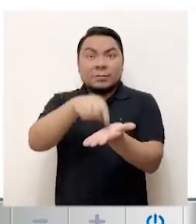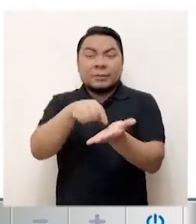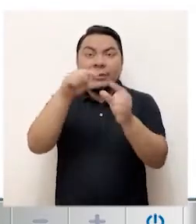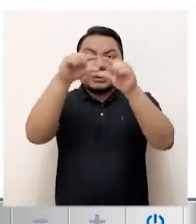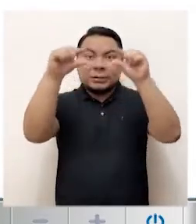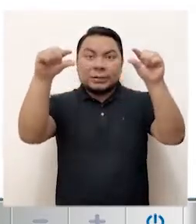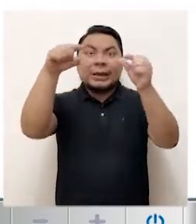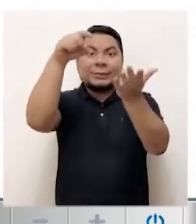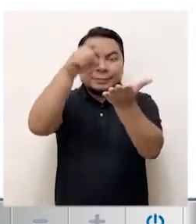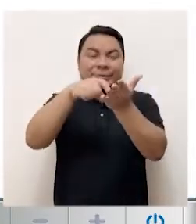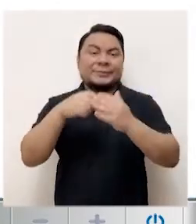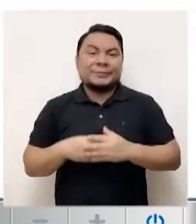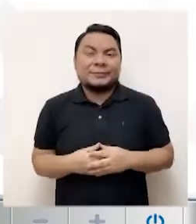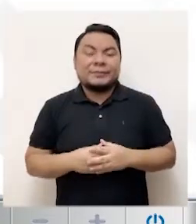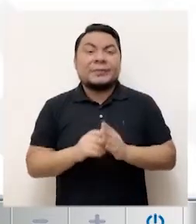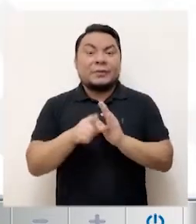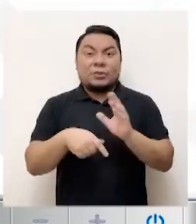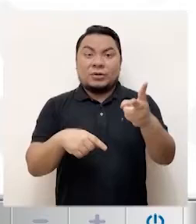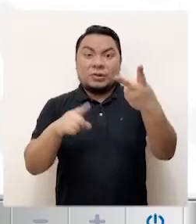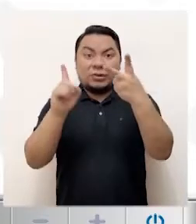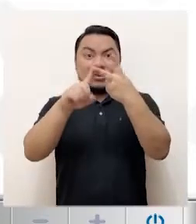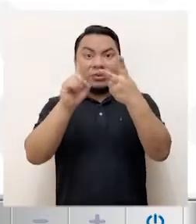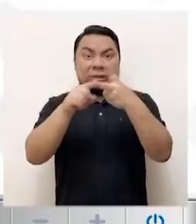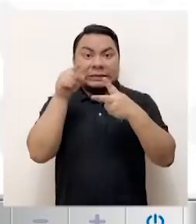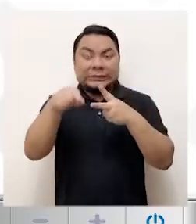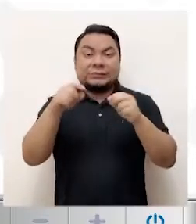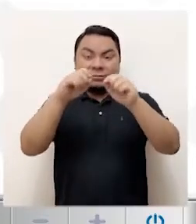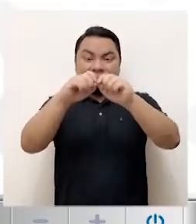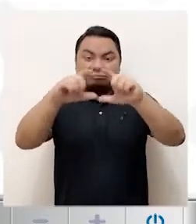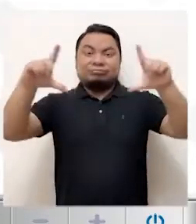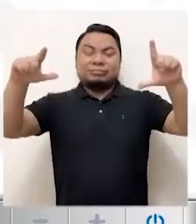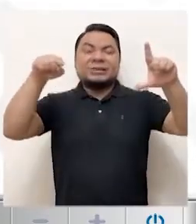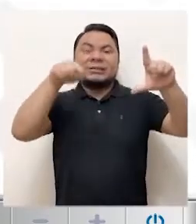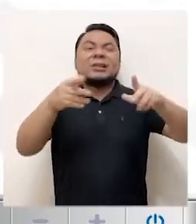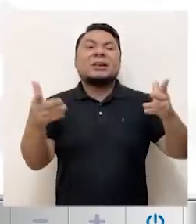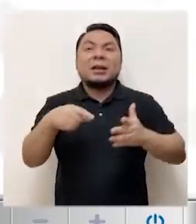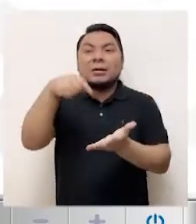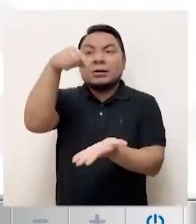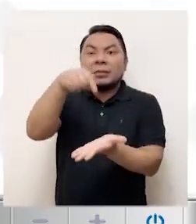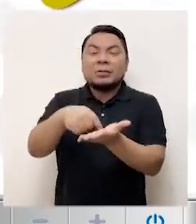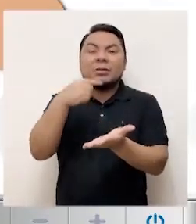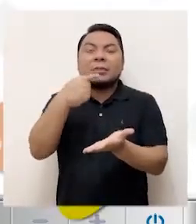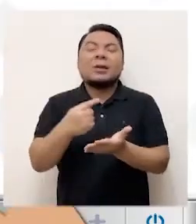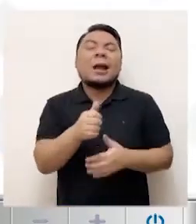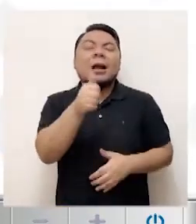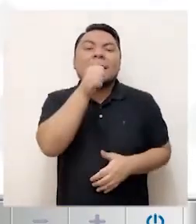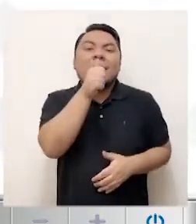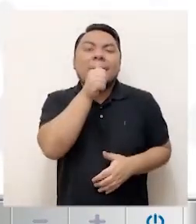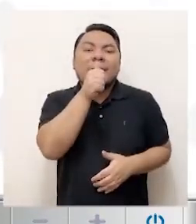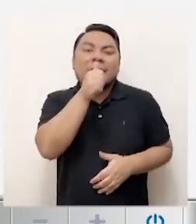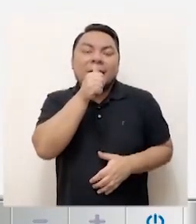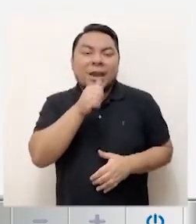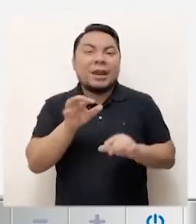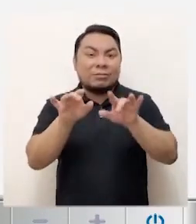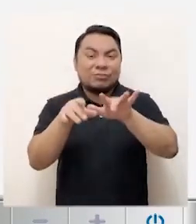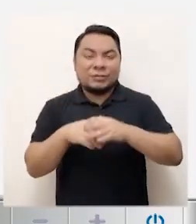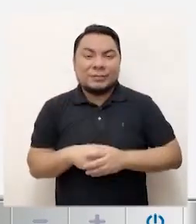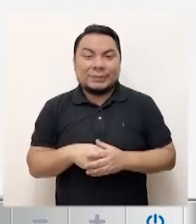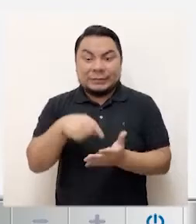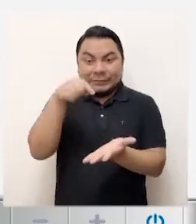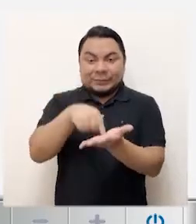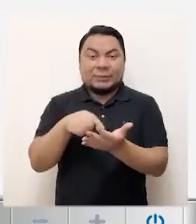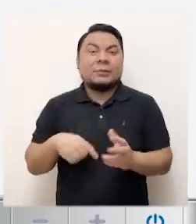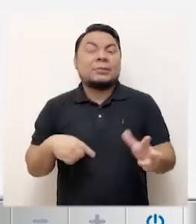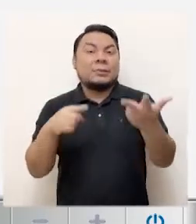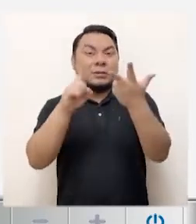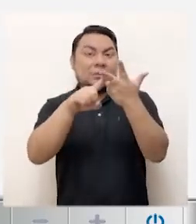el primer enlace. 2. En esta ventana, haga clic sobre el botón Clave Virtual.